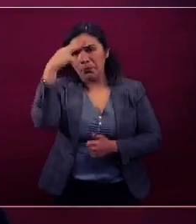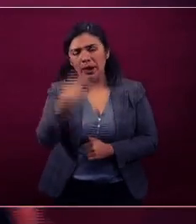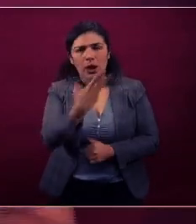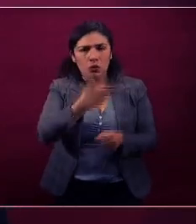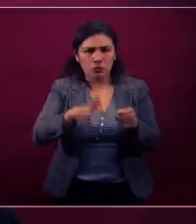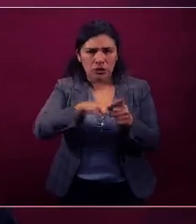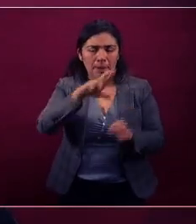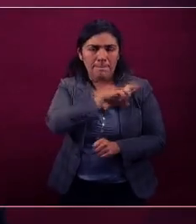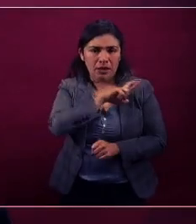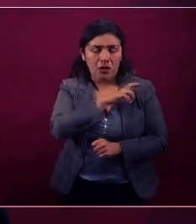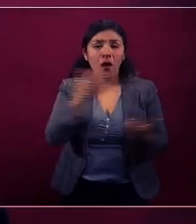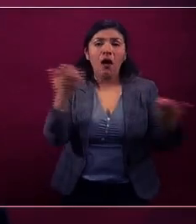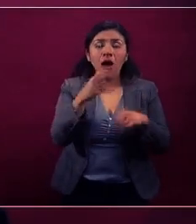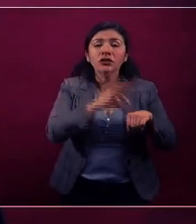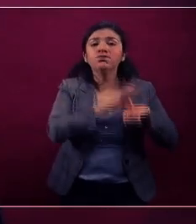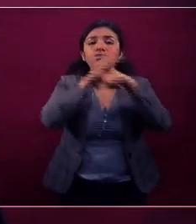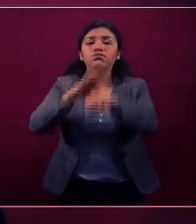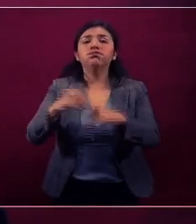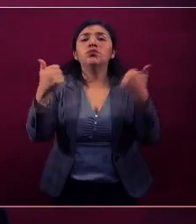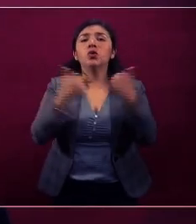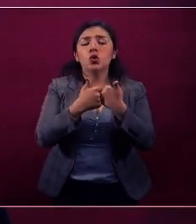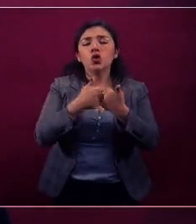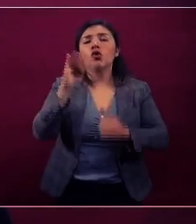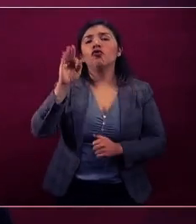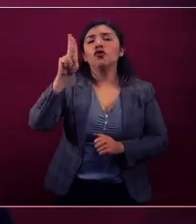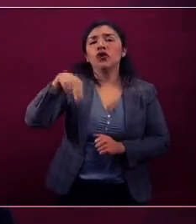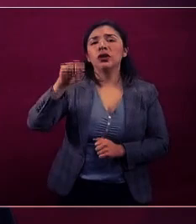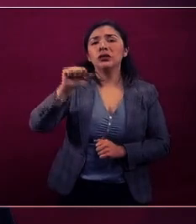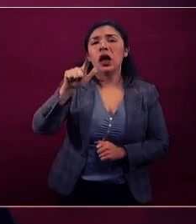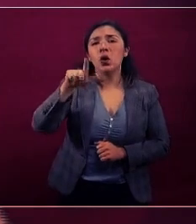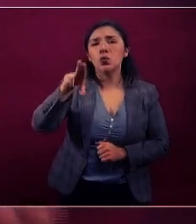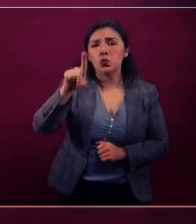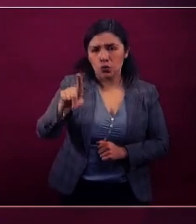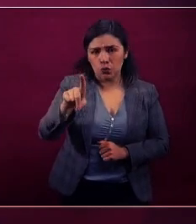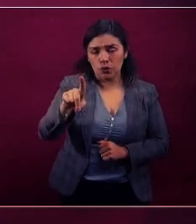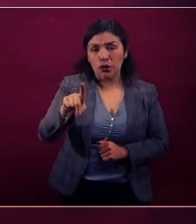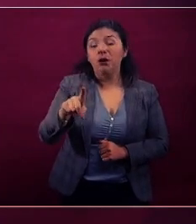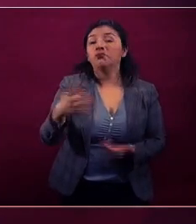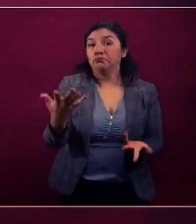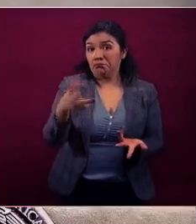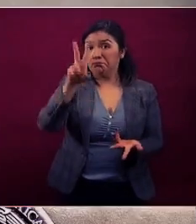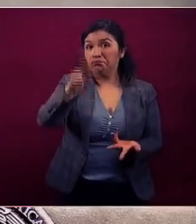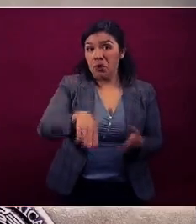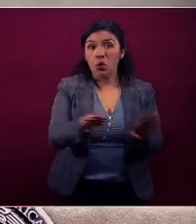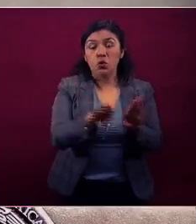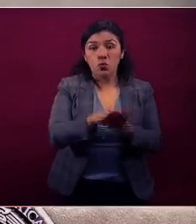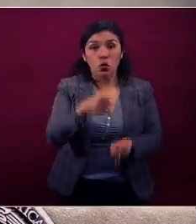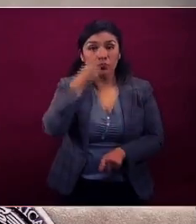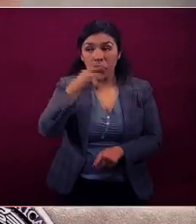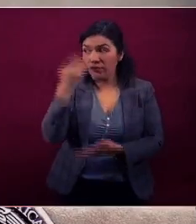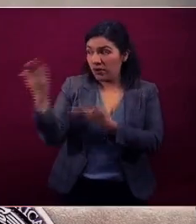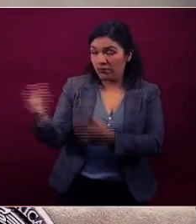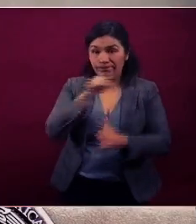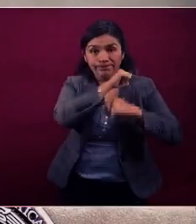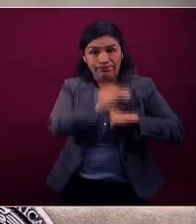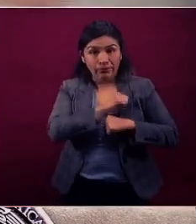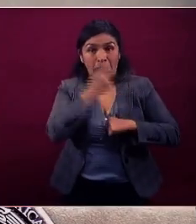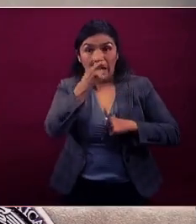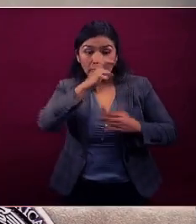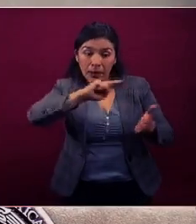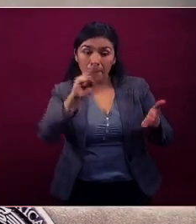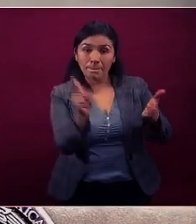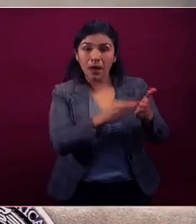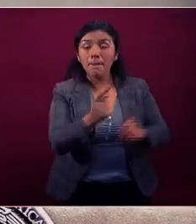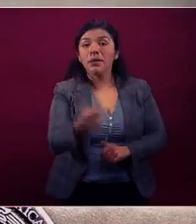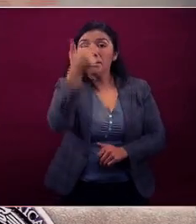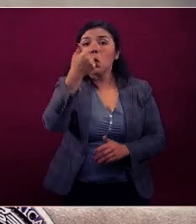Privados, que fue canalizado a través de la Fundación Mexicana para la Salud. Efectivamente, como bien señala el canciller, el convenio